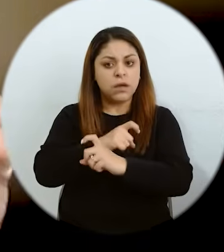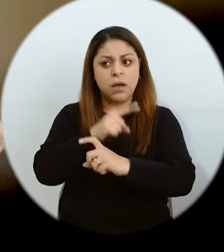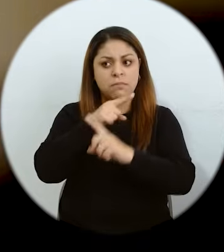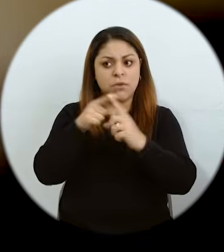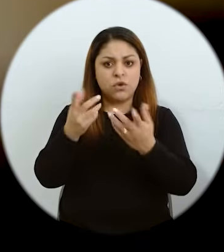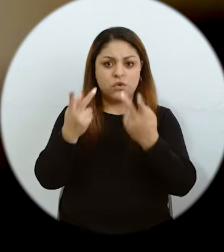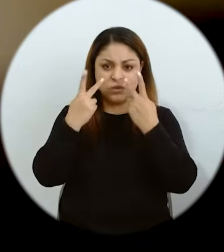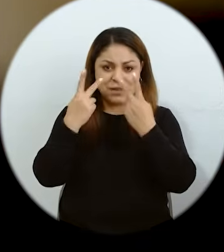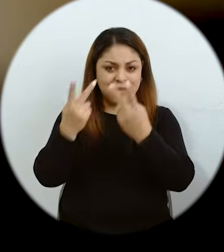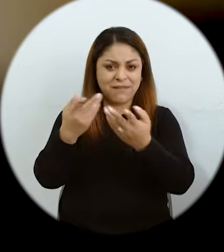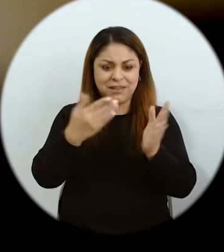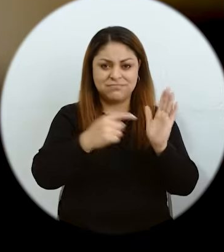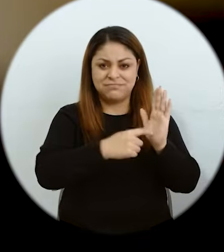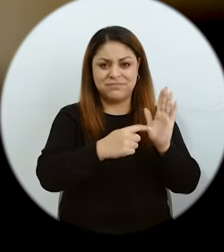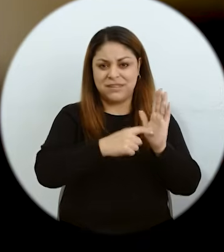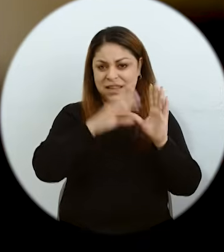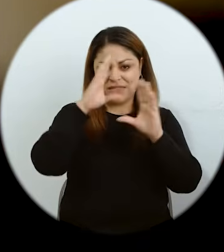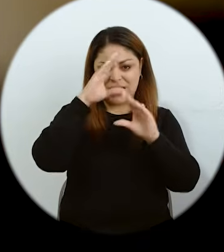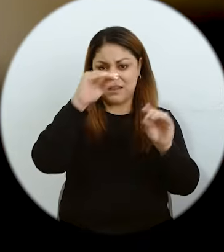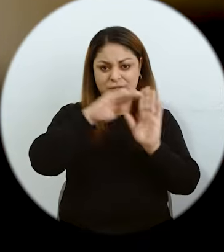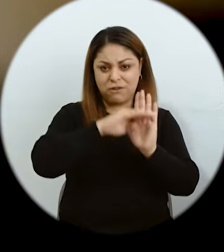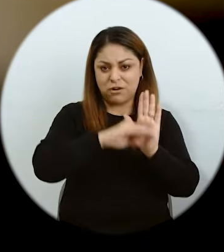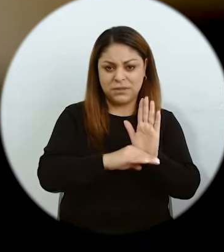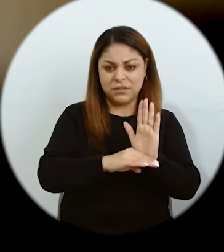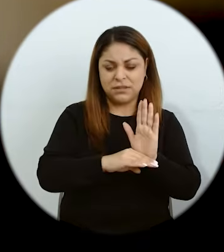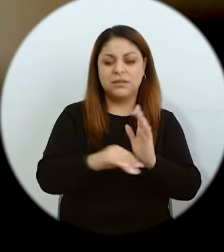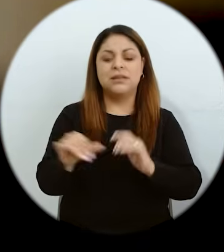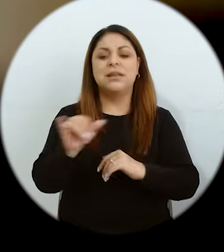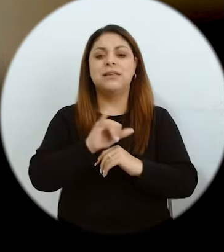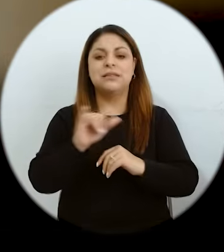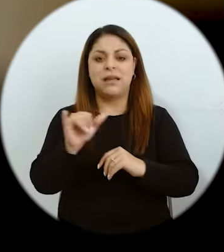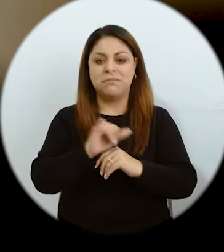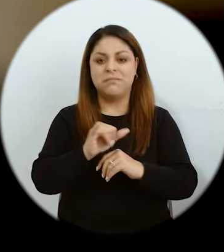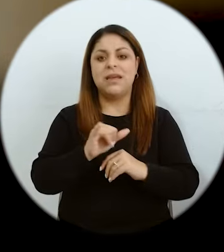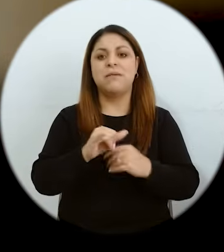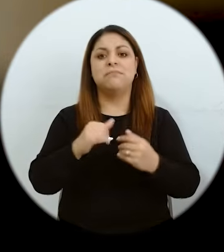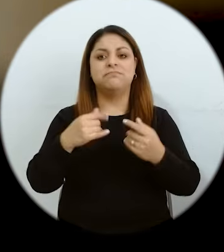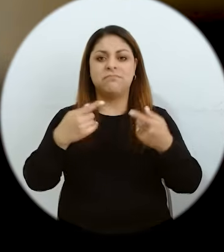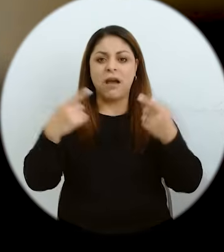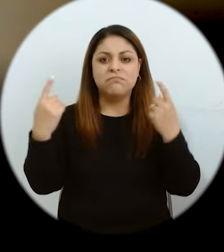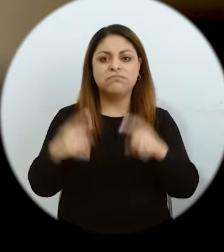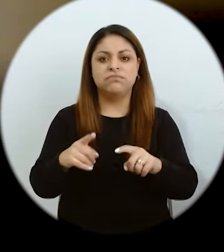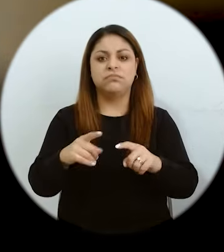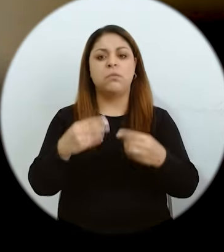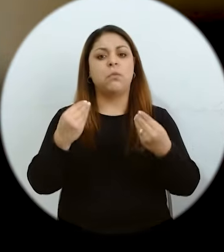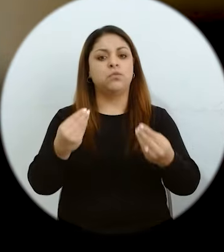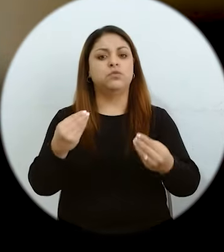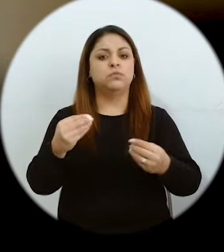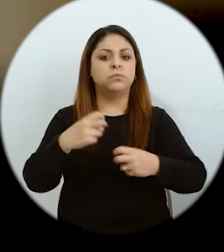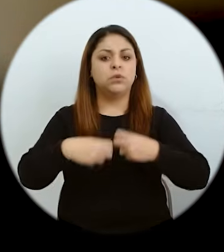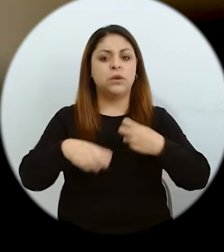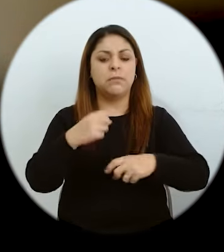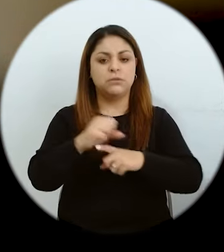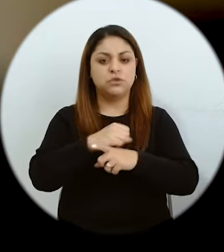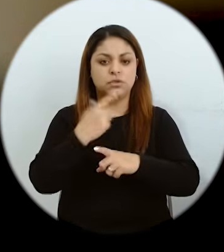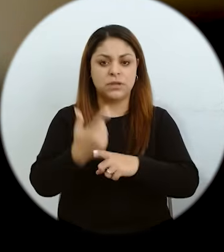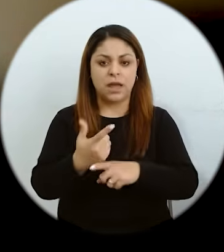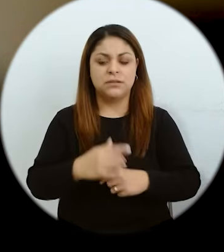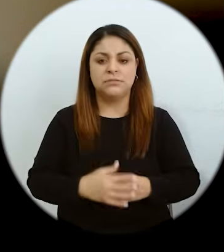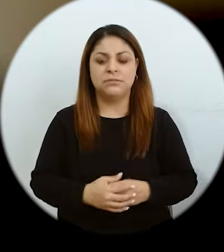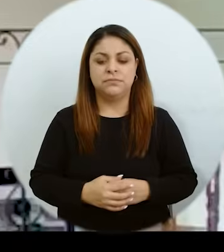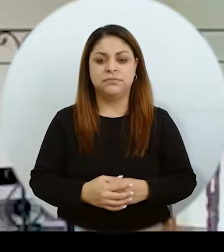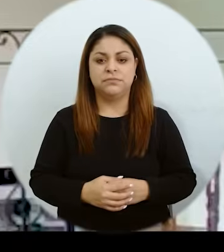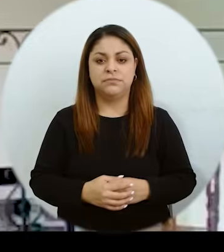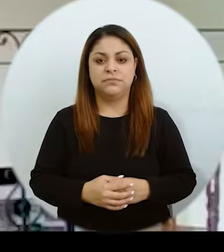muy críticas que no se visibilizan en el informe y que también van a generar muchos problemas